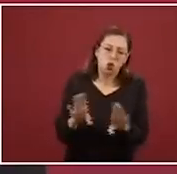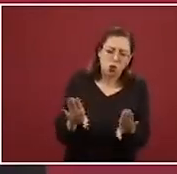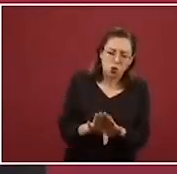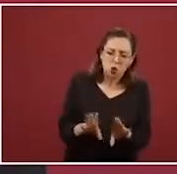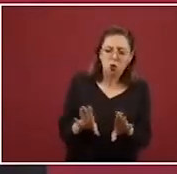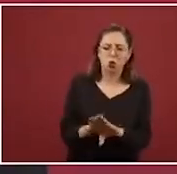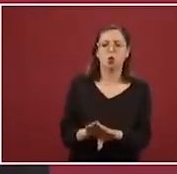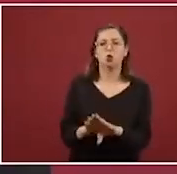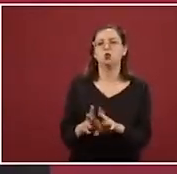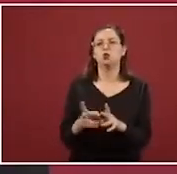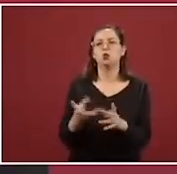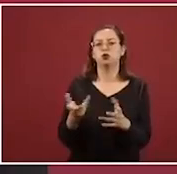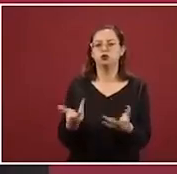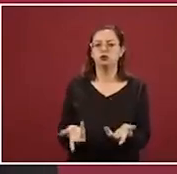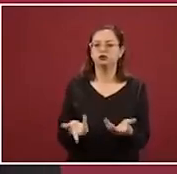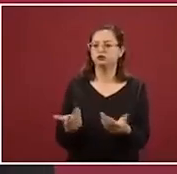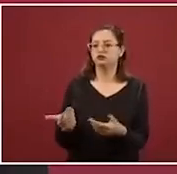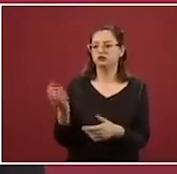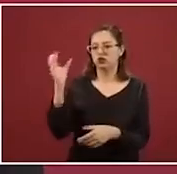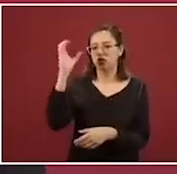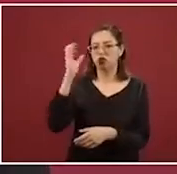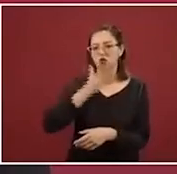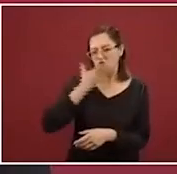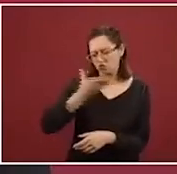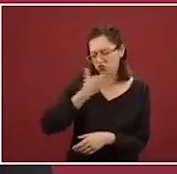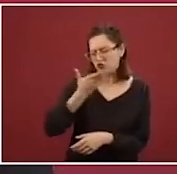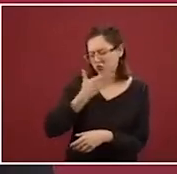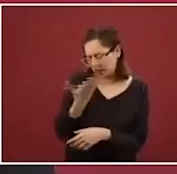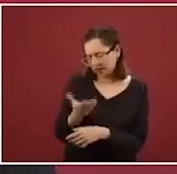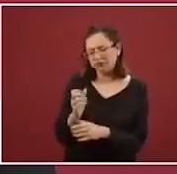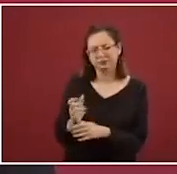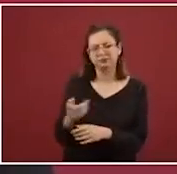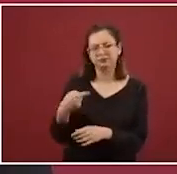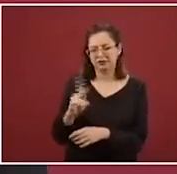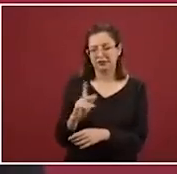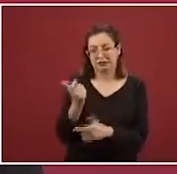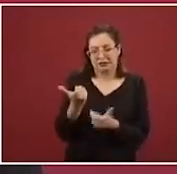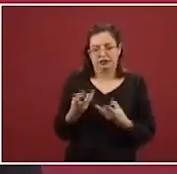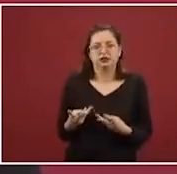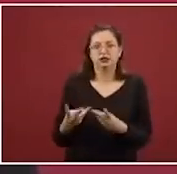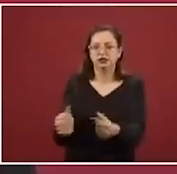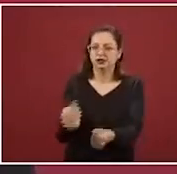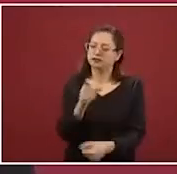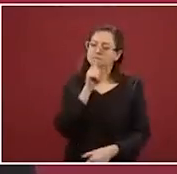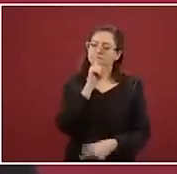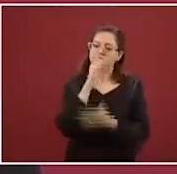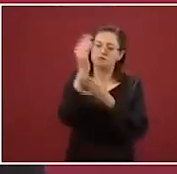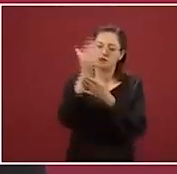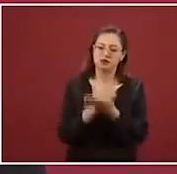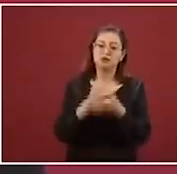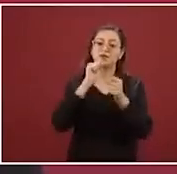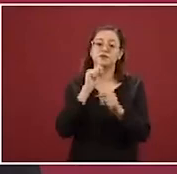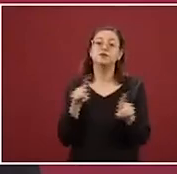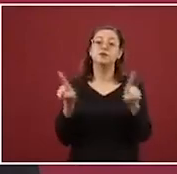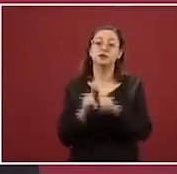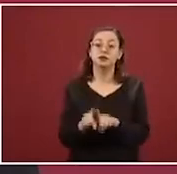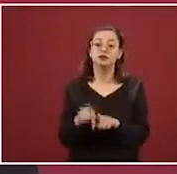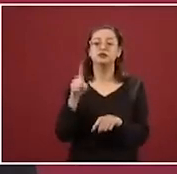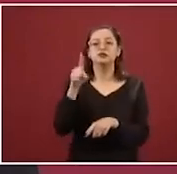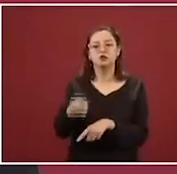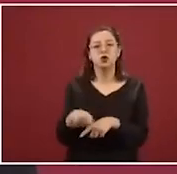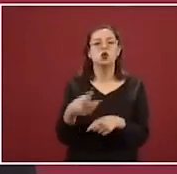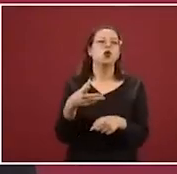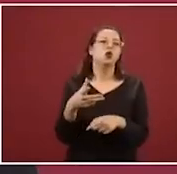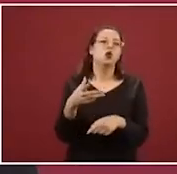cómo mantener estas costumbres sin que afecten al bolsillo, amén de que estamos monitoreando en